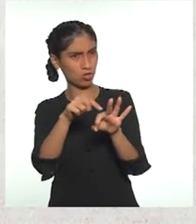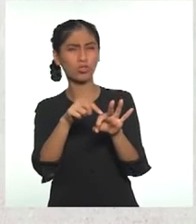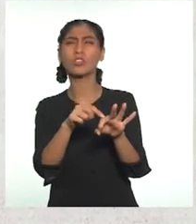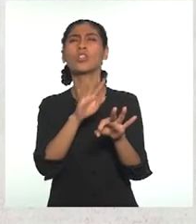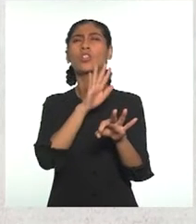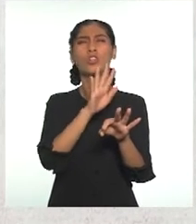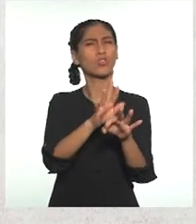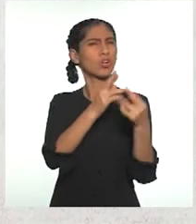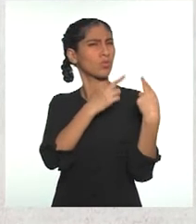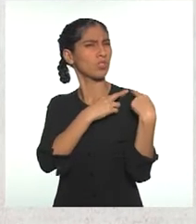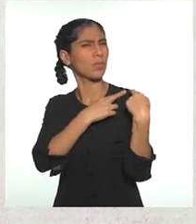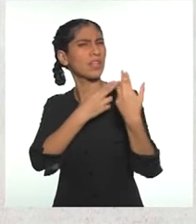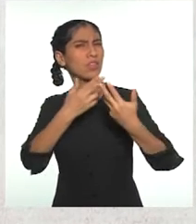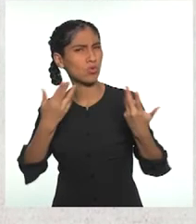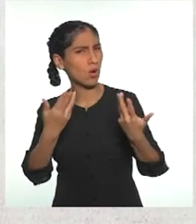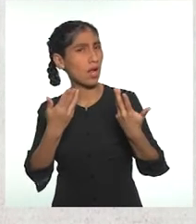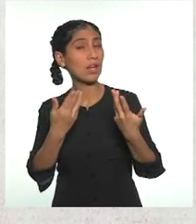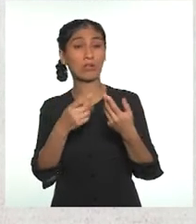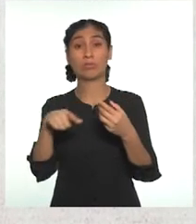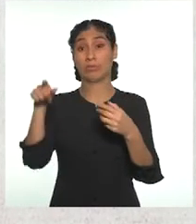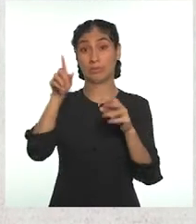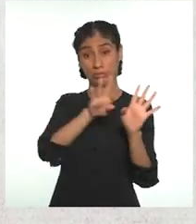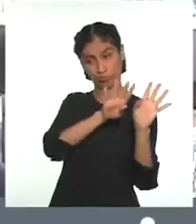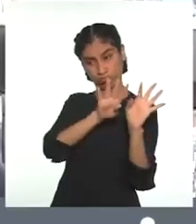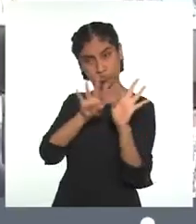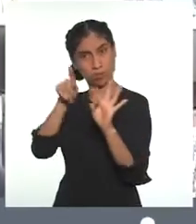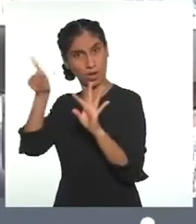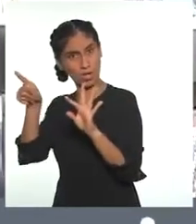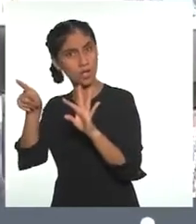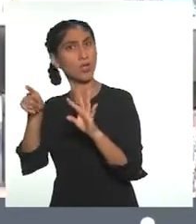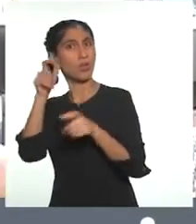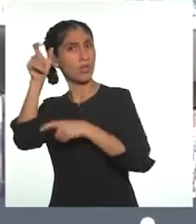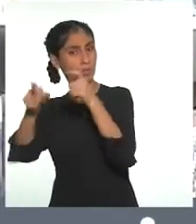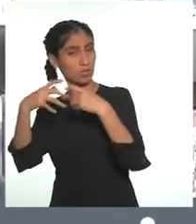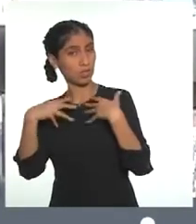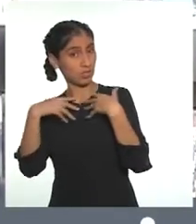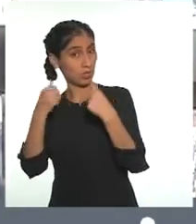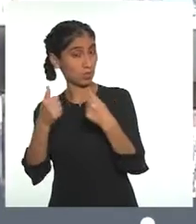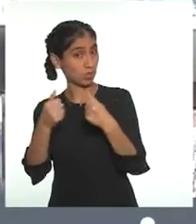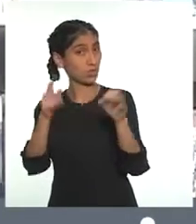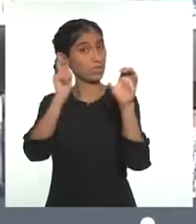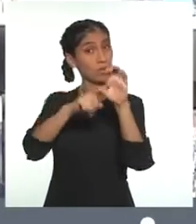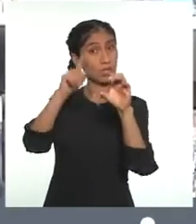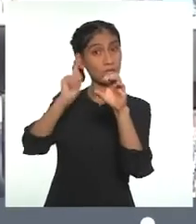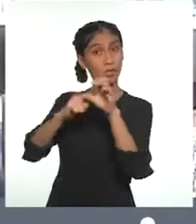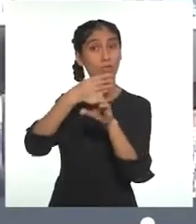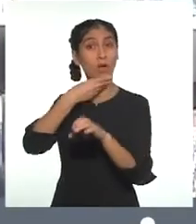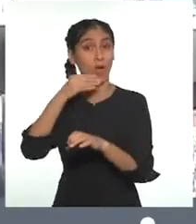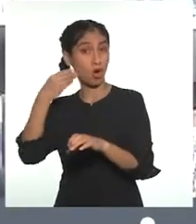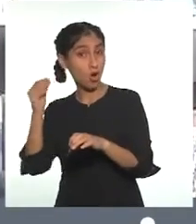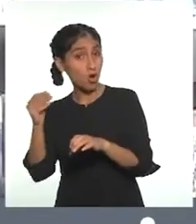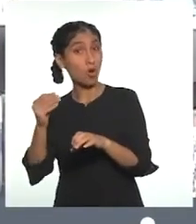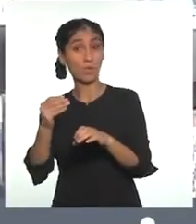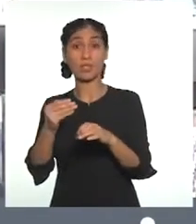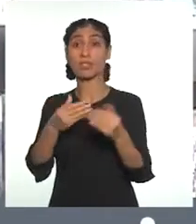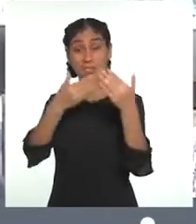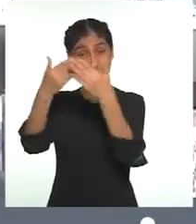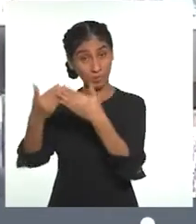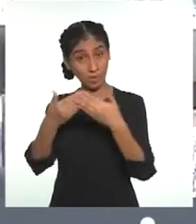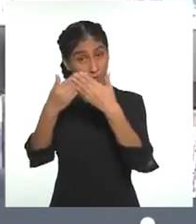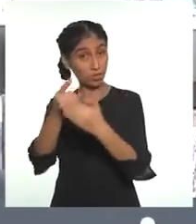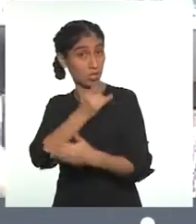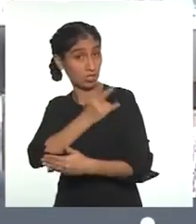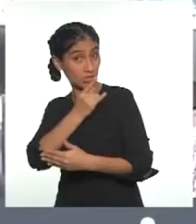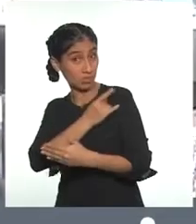el heroico papel que jugó el personal de salud, incluyendo aquí a jóvenes estudiantes de